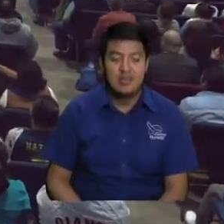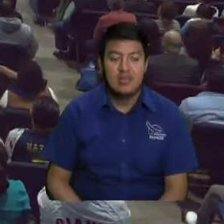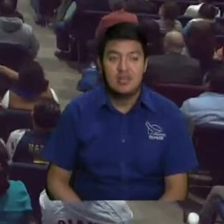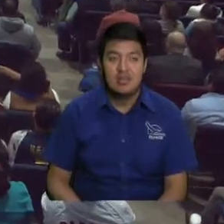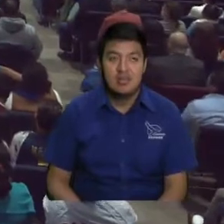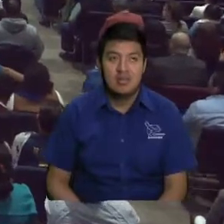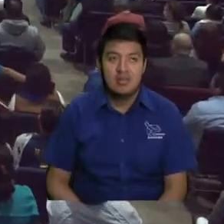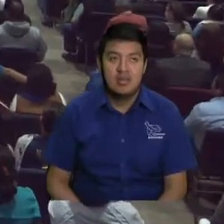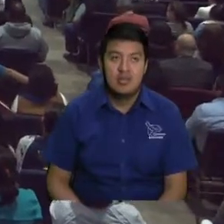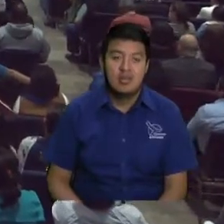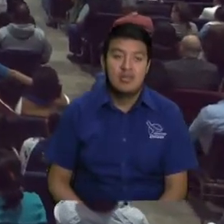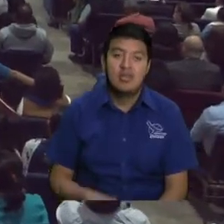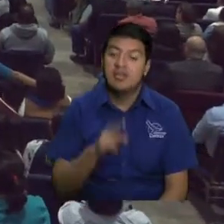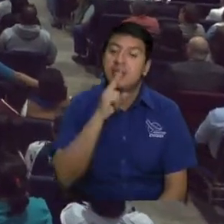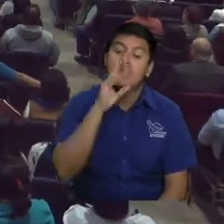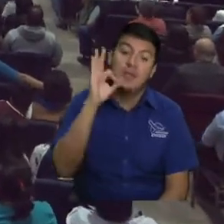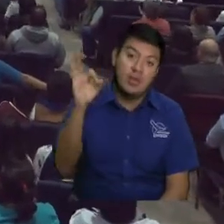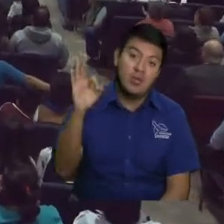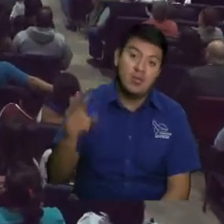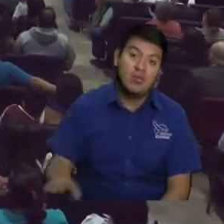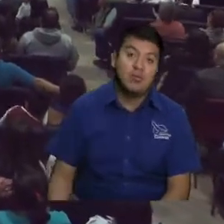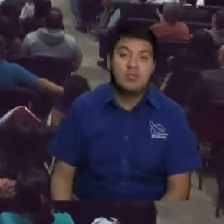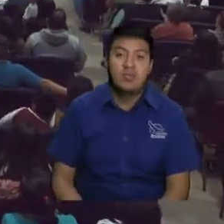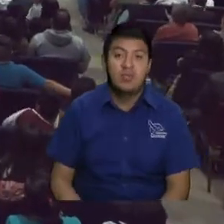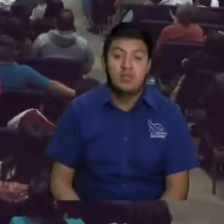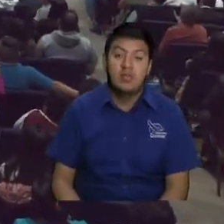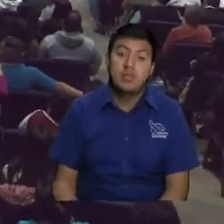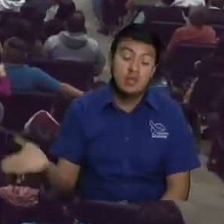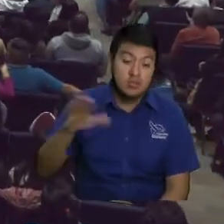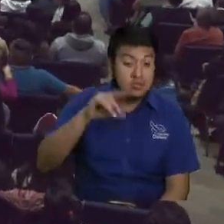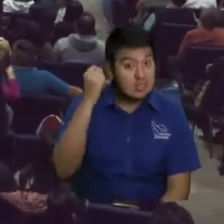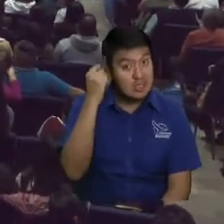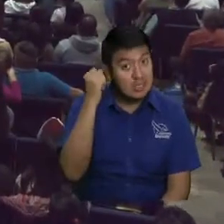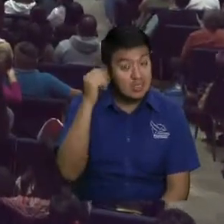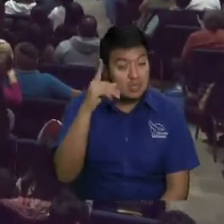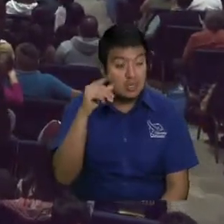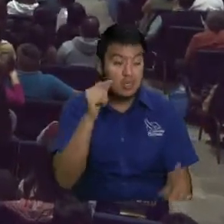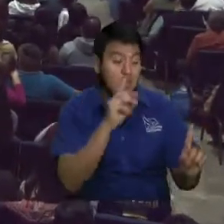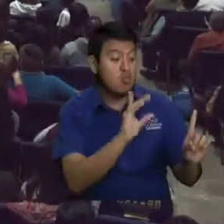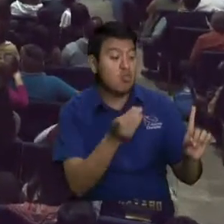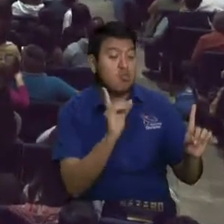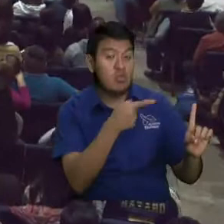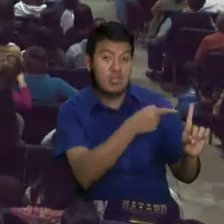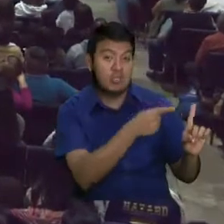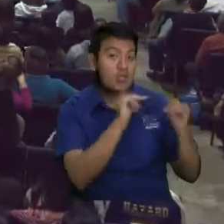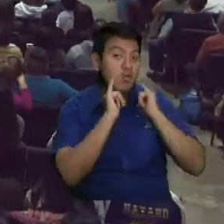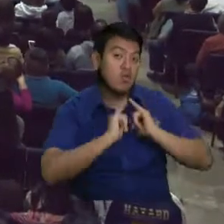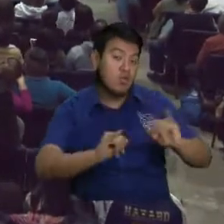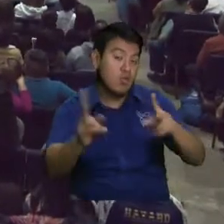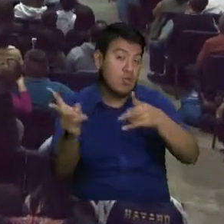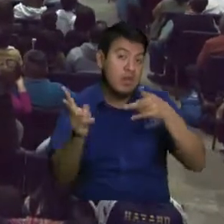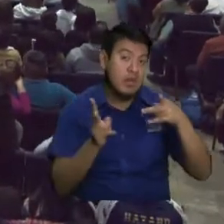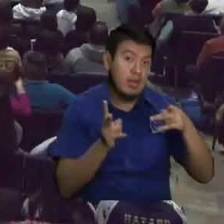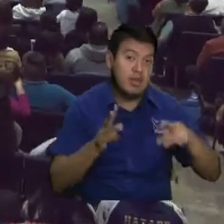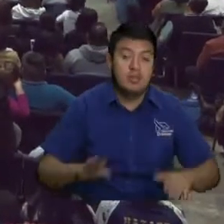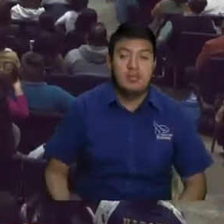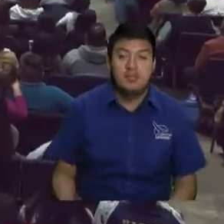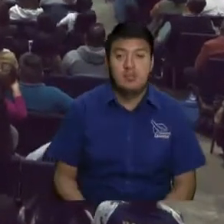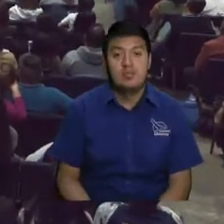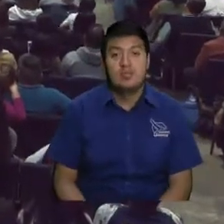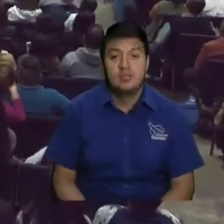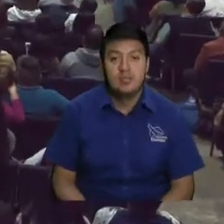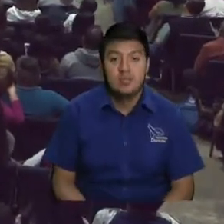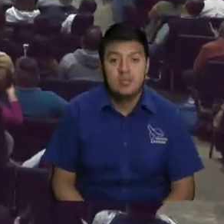Y hermano, después averigüé su origen porque me lo vinieron a decir, pero ¿para qué me va a meter en los orígenes, ¿verdad? Por tu origen